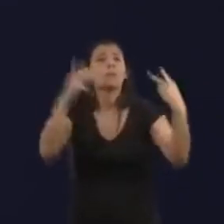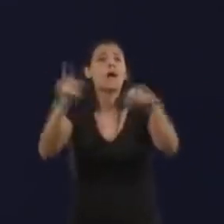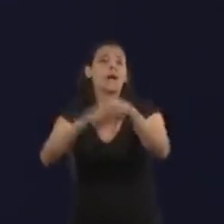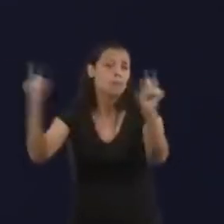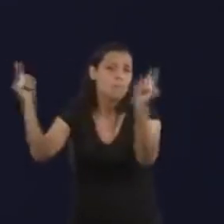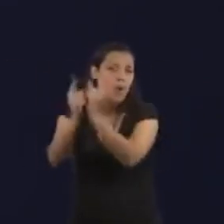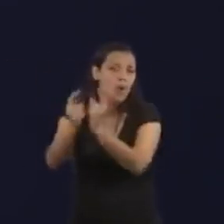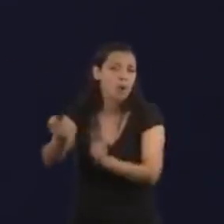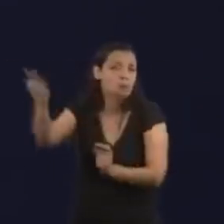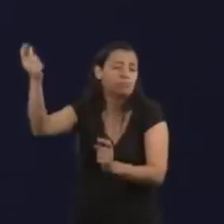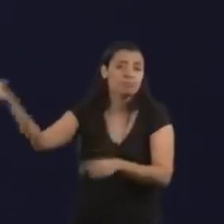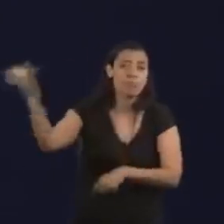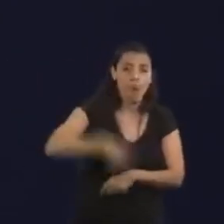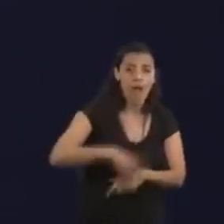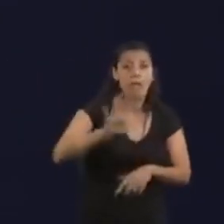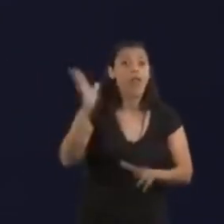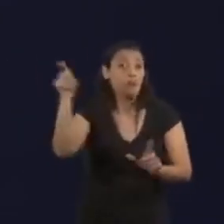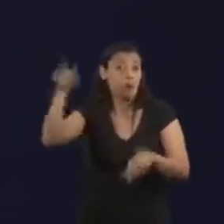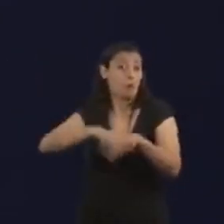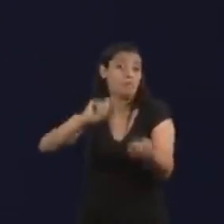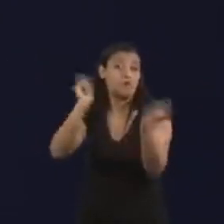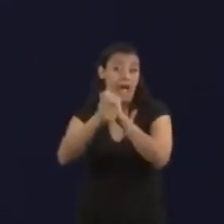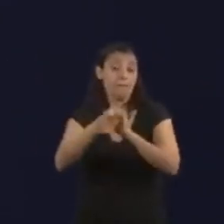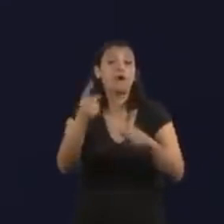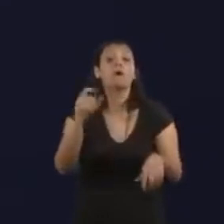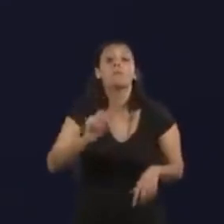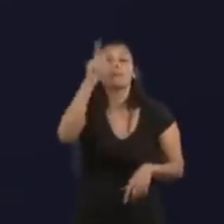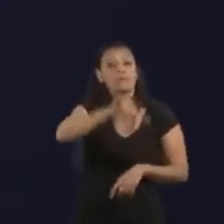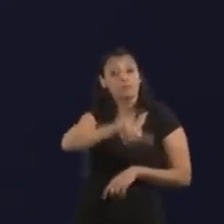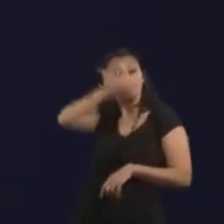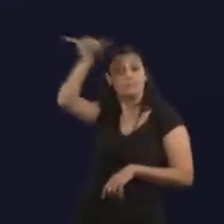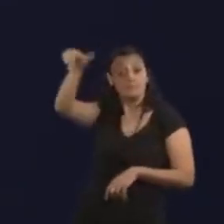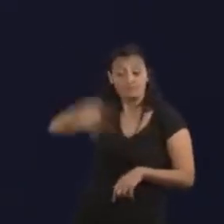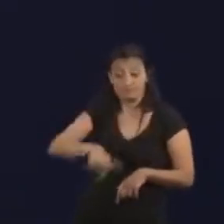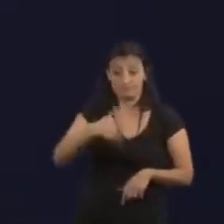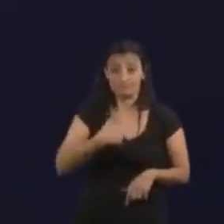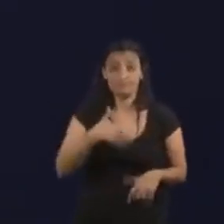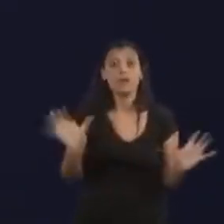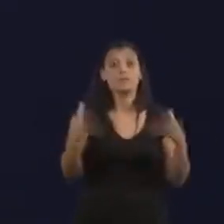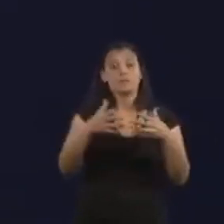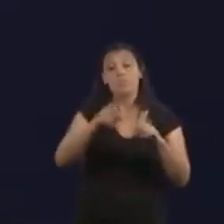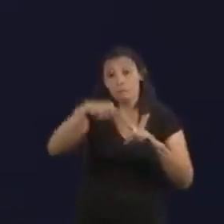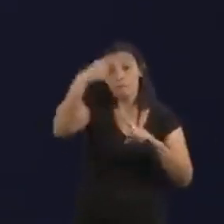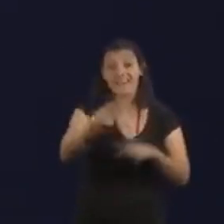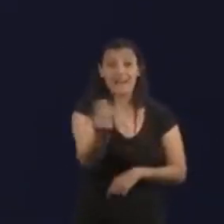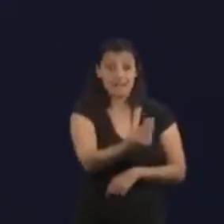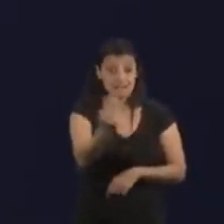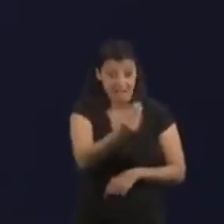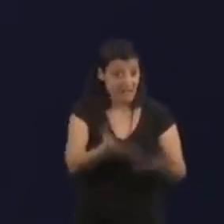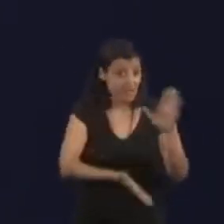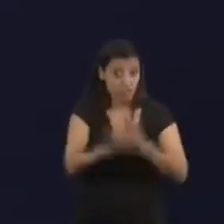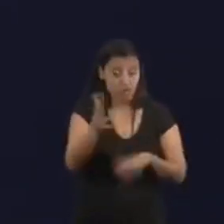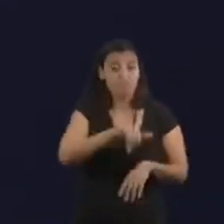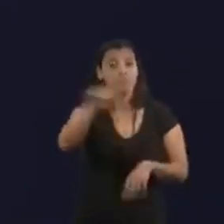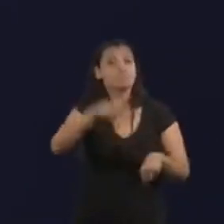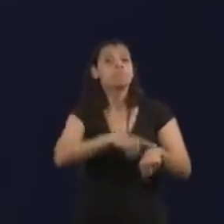donde puede haber algún cambio pero en principio el vuelo va a estar partiendo con la comitiva el día de mañana sábado en torno